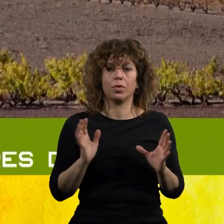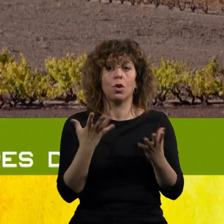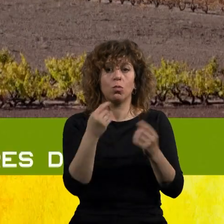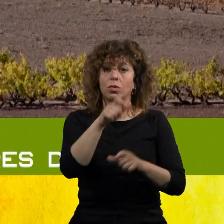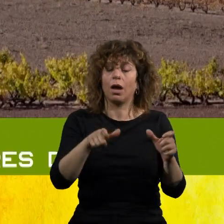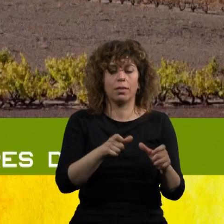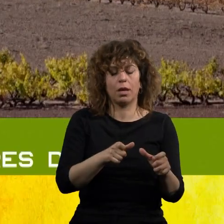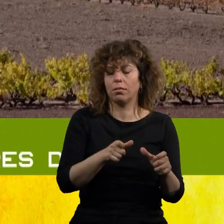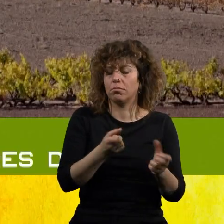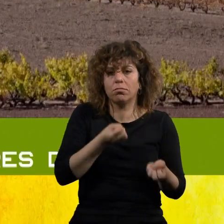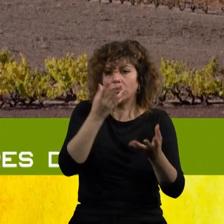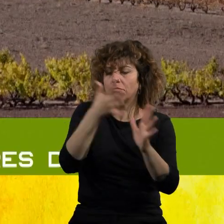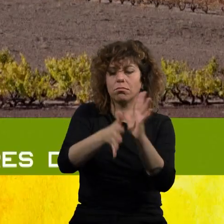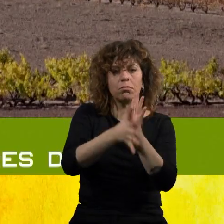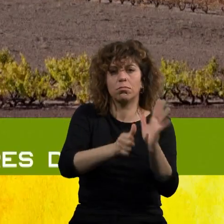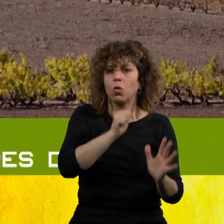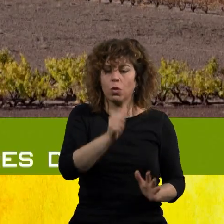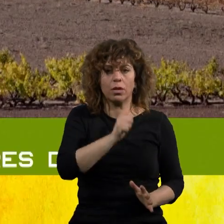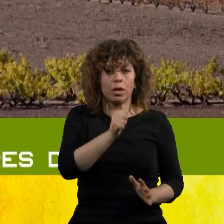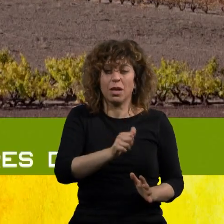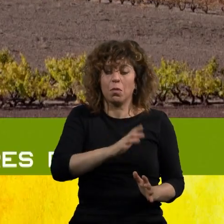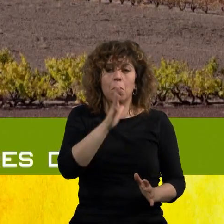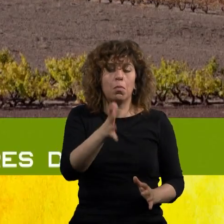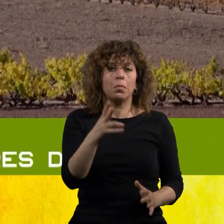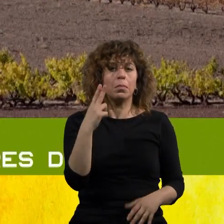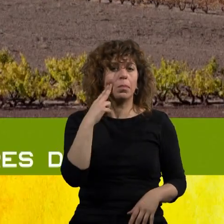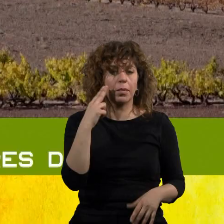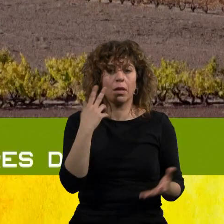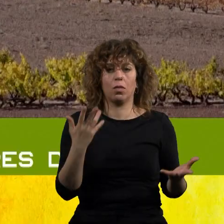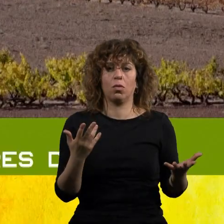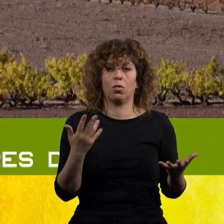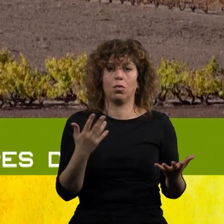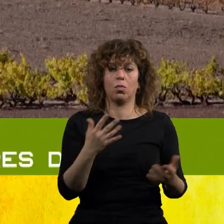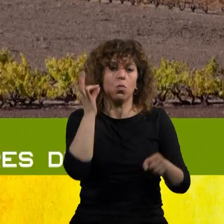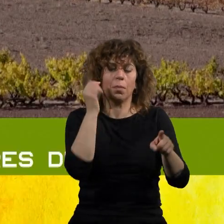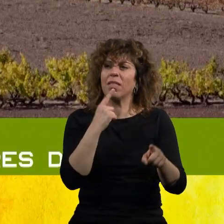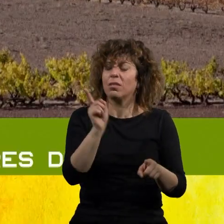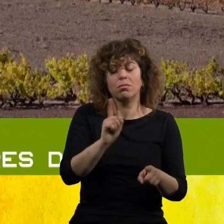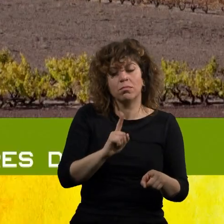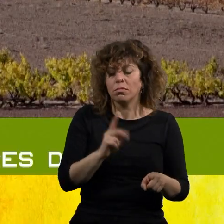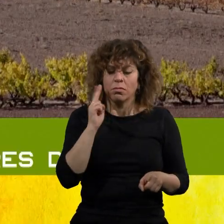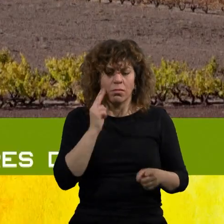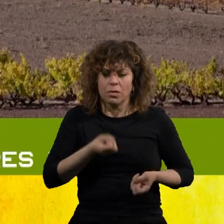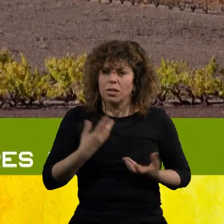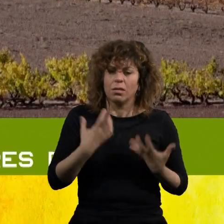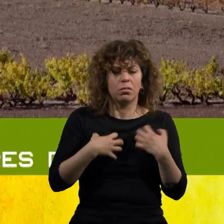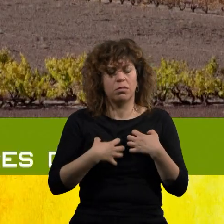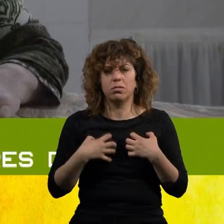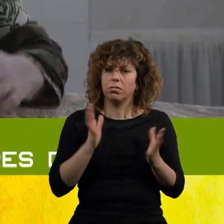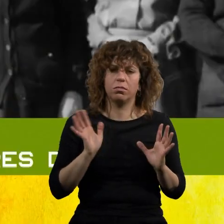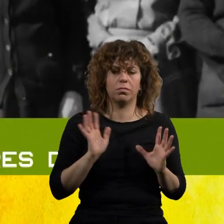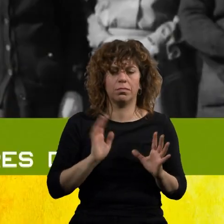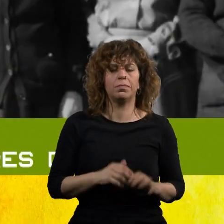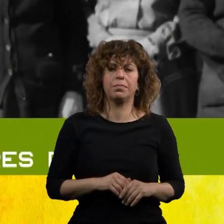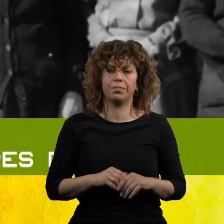hablar, Sí, por ese miedo, Jacqueline me decía, es que tengo apuro, me decían, por ejemplo, apuro por contar las cosas,